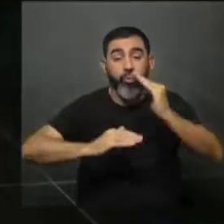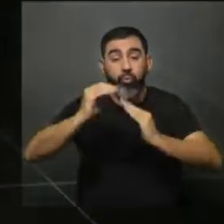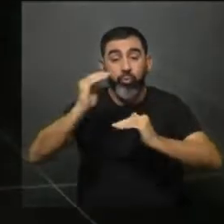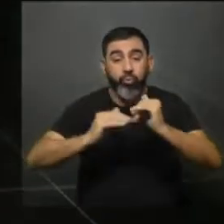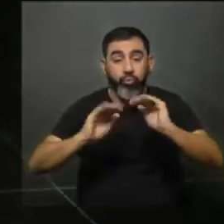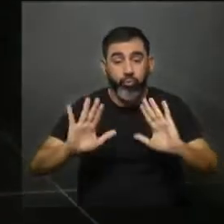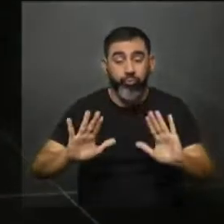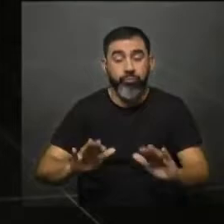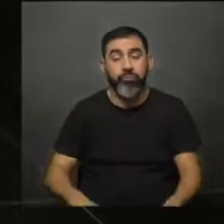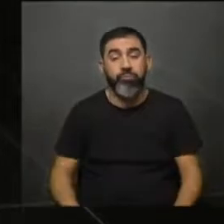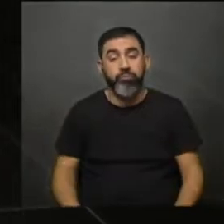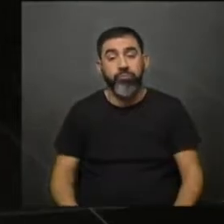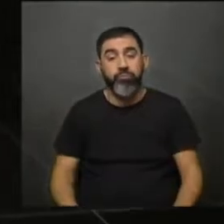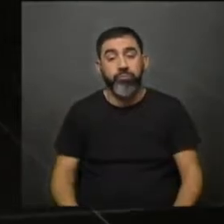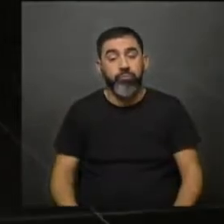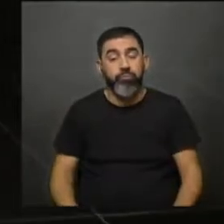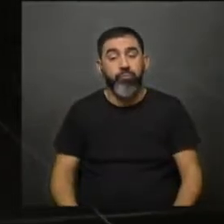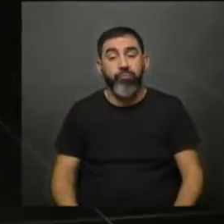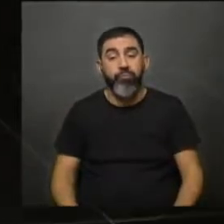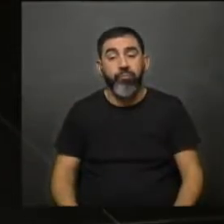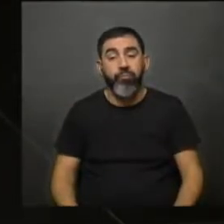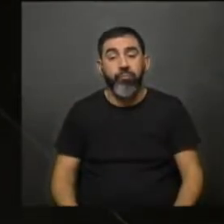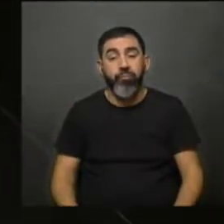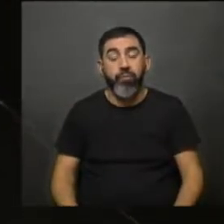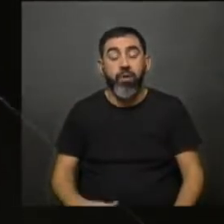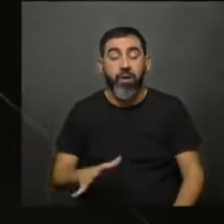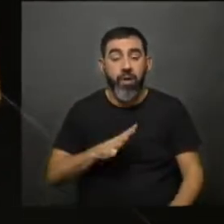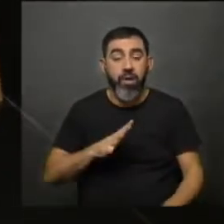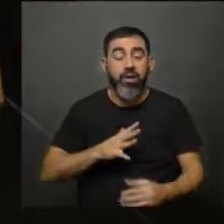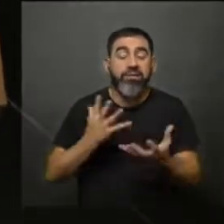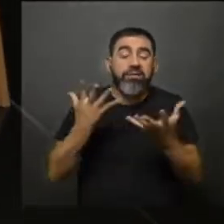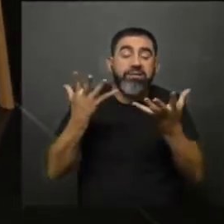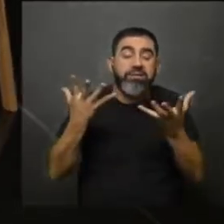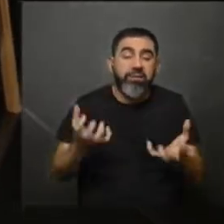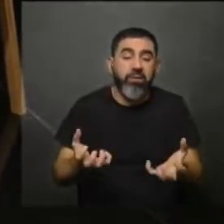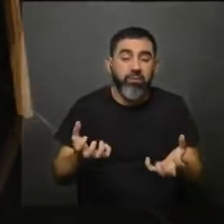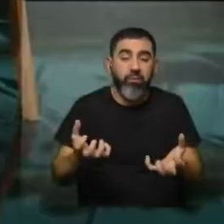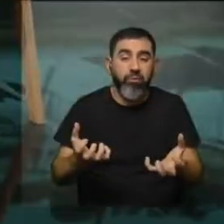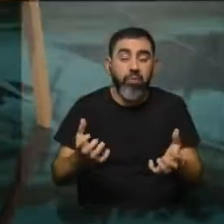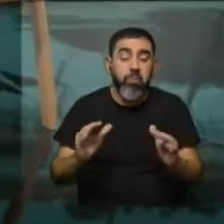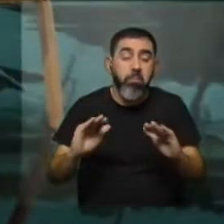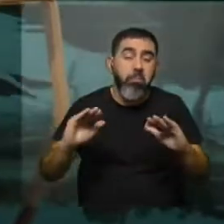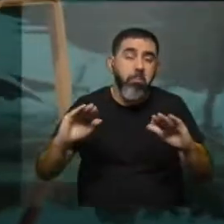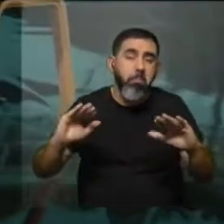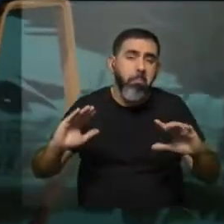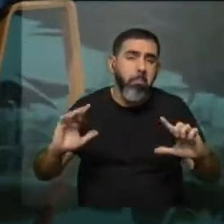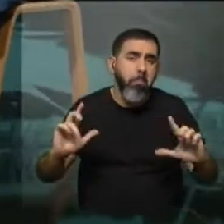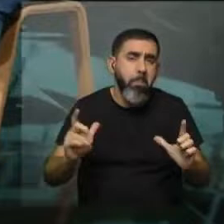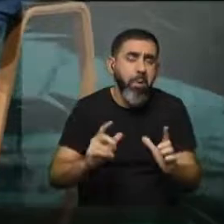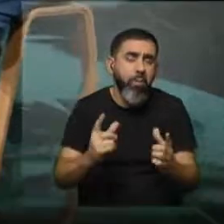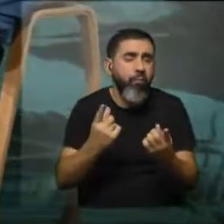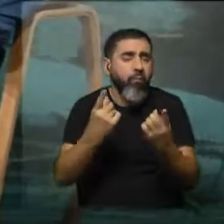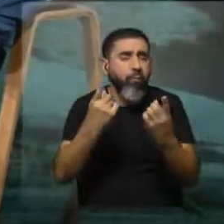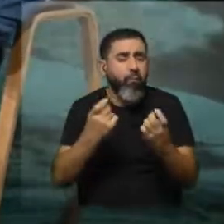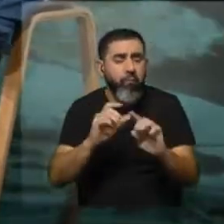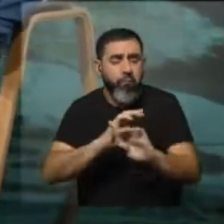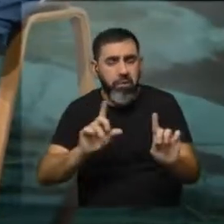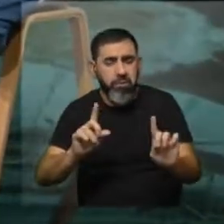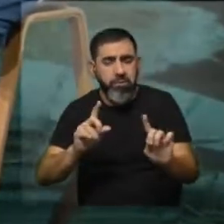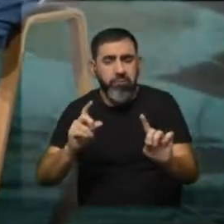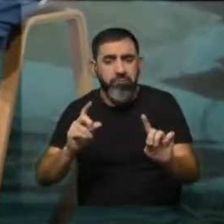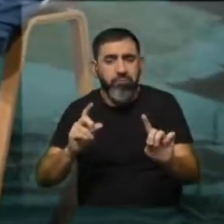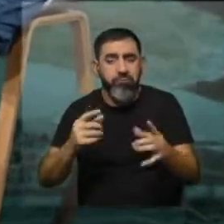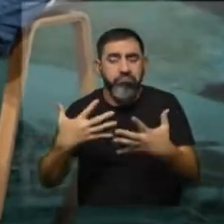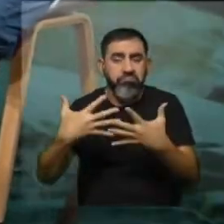tenga. Ese impacto depende de eso. Hemos tenido sequías mucho menos fuertes que esta, que nos